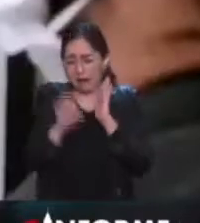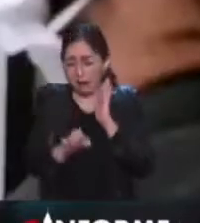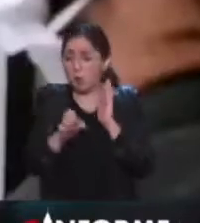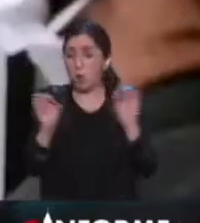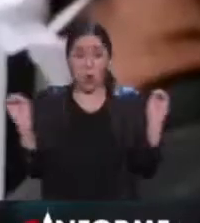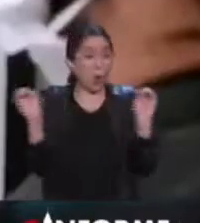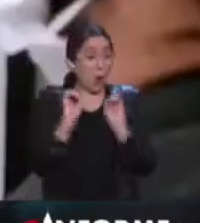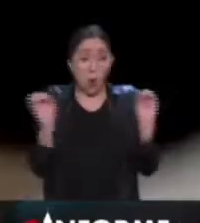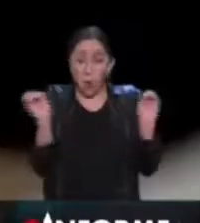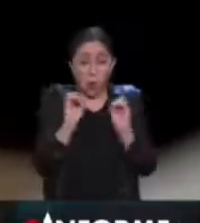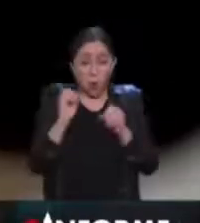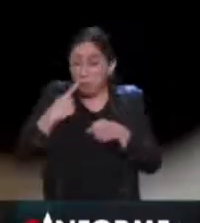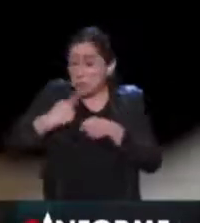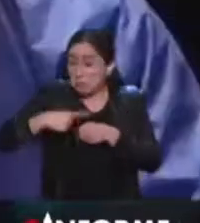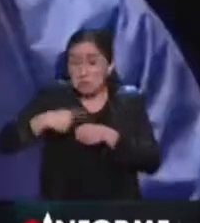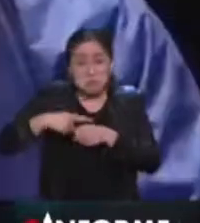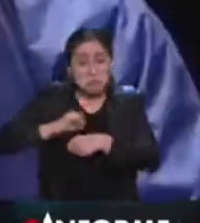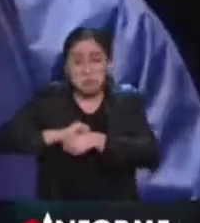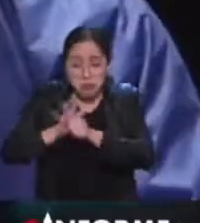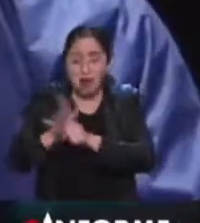hubiera existido la pandemia, es decir,